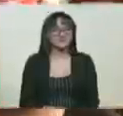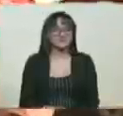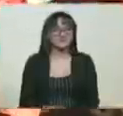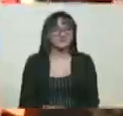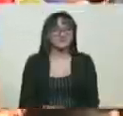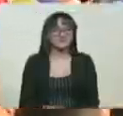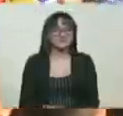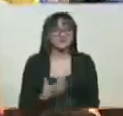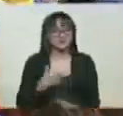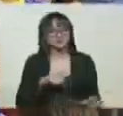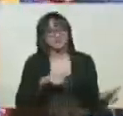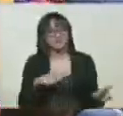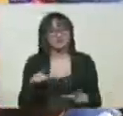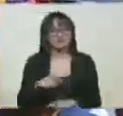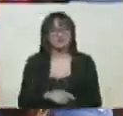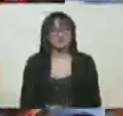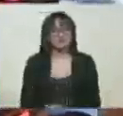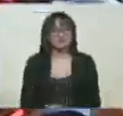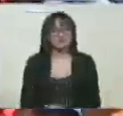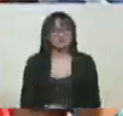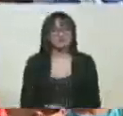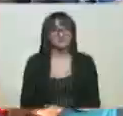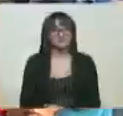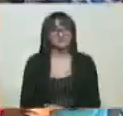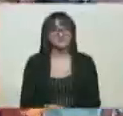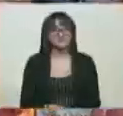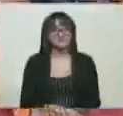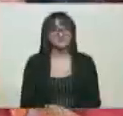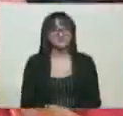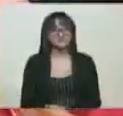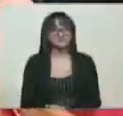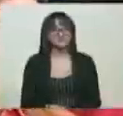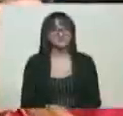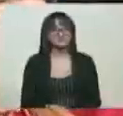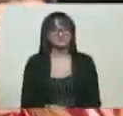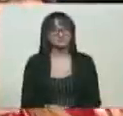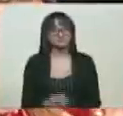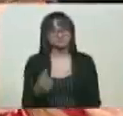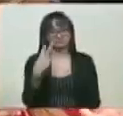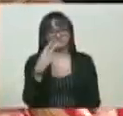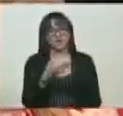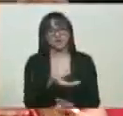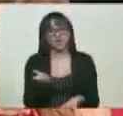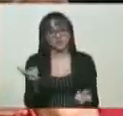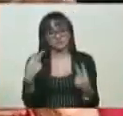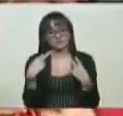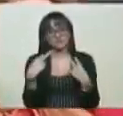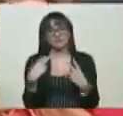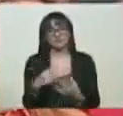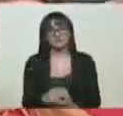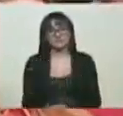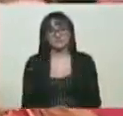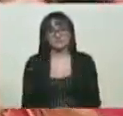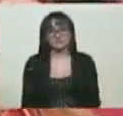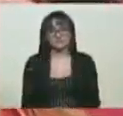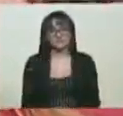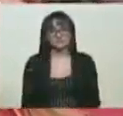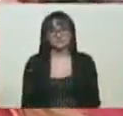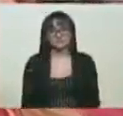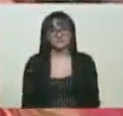Yo estoy listo. Quiero que me miren a los ojos, monaguense. Mírenme a los ojos.